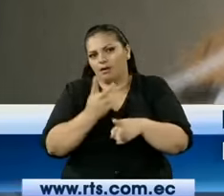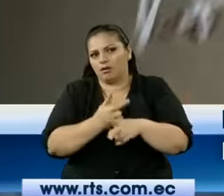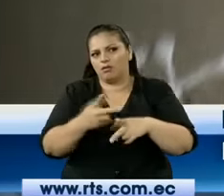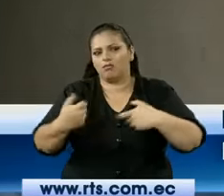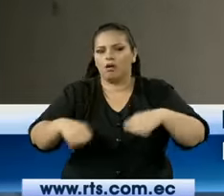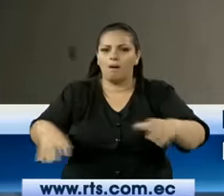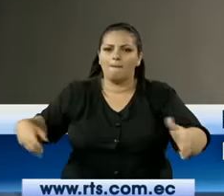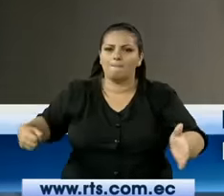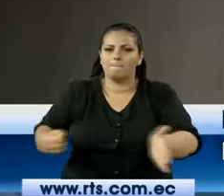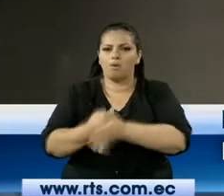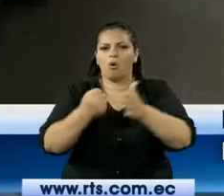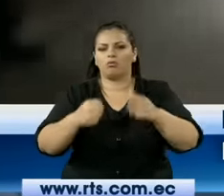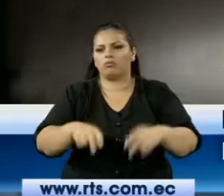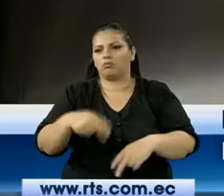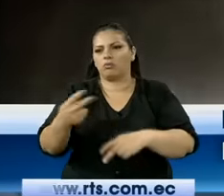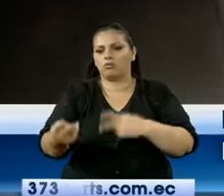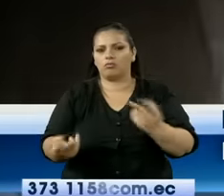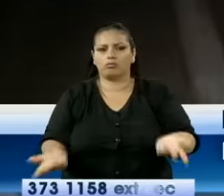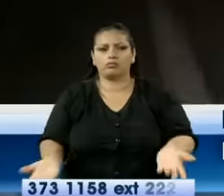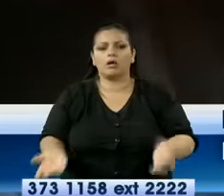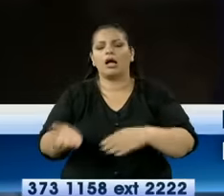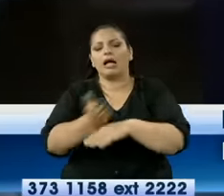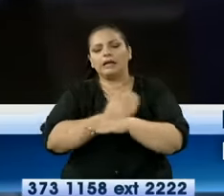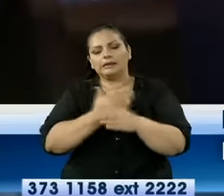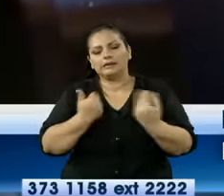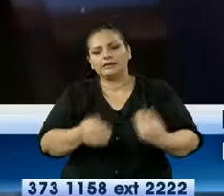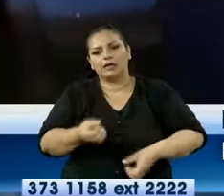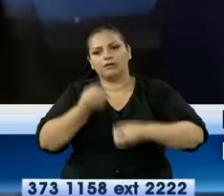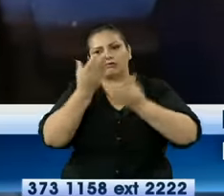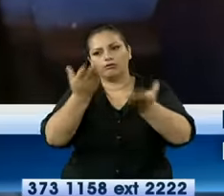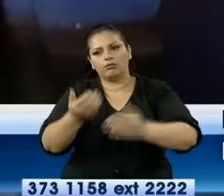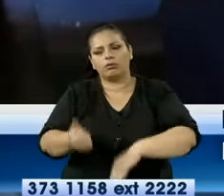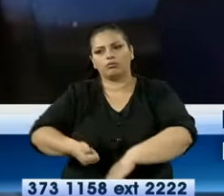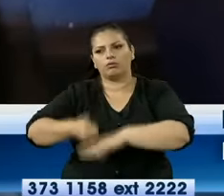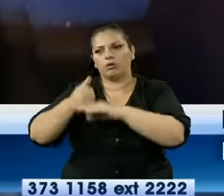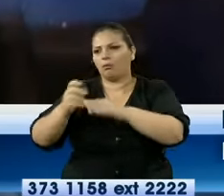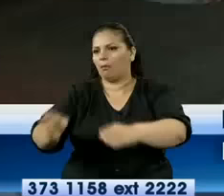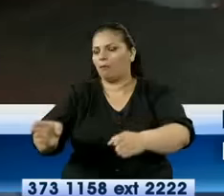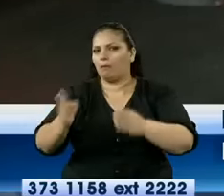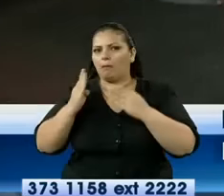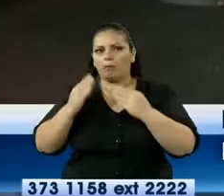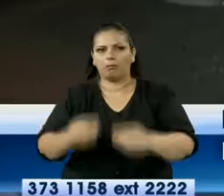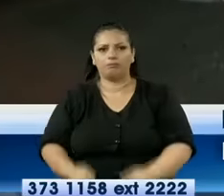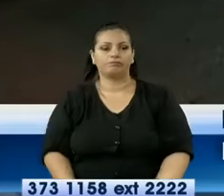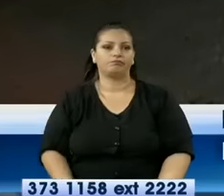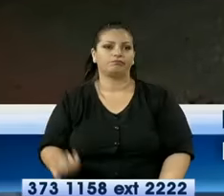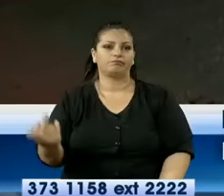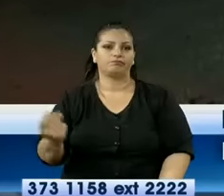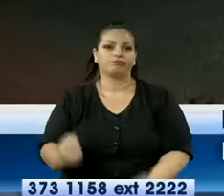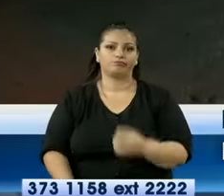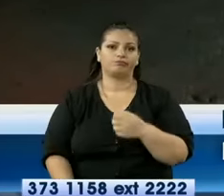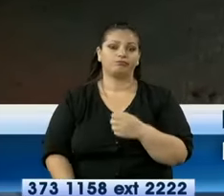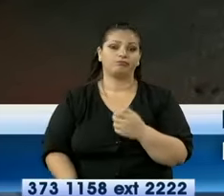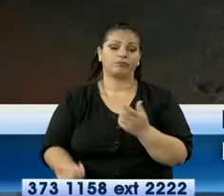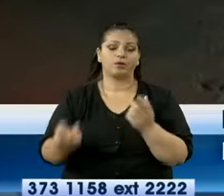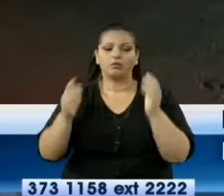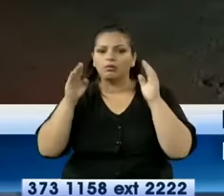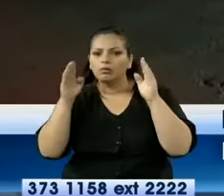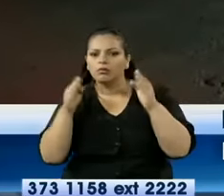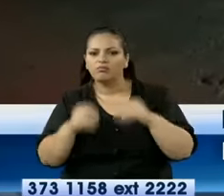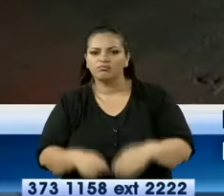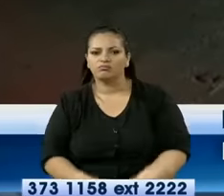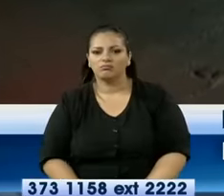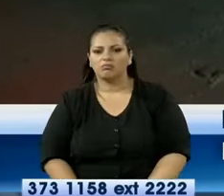por el oído sordo o los oídos sordos que las autoridades le dan a este tema que, pese a la